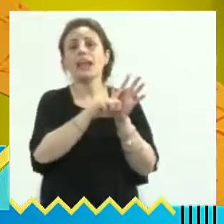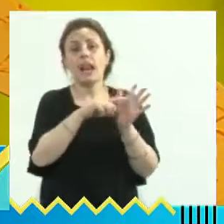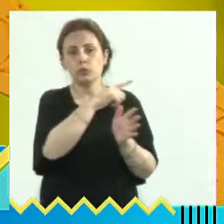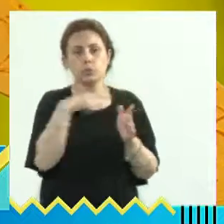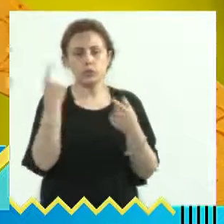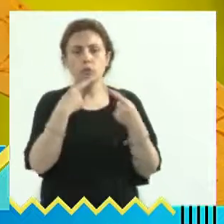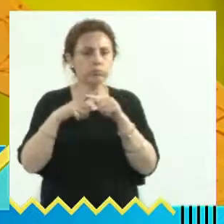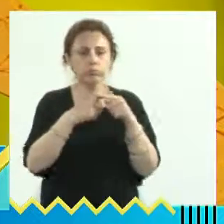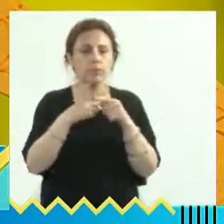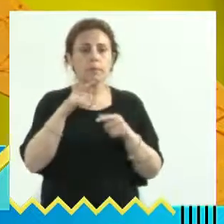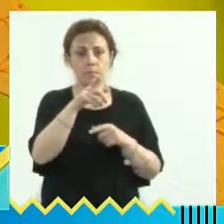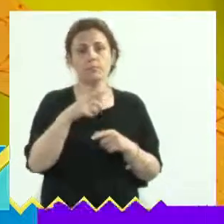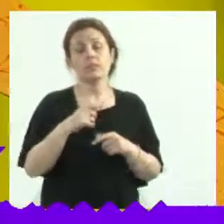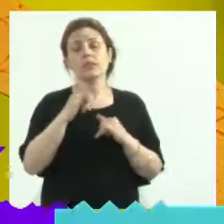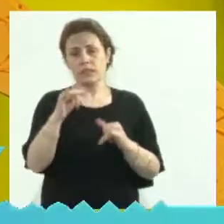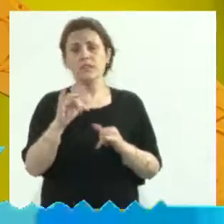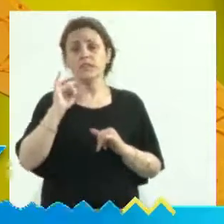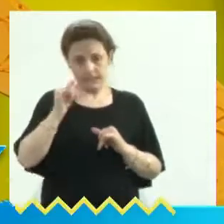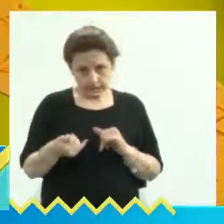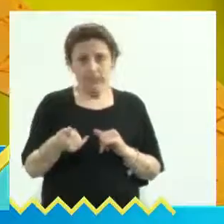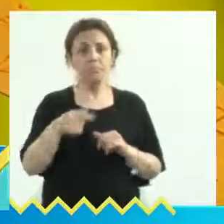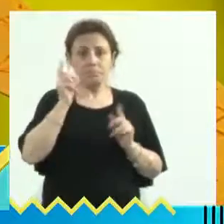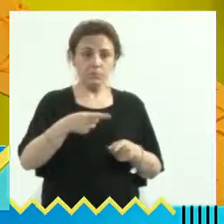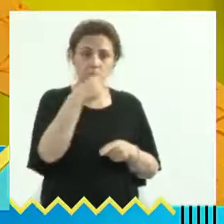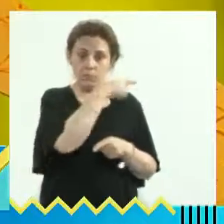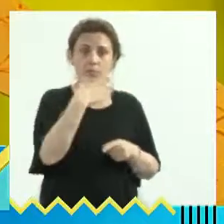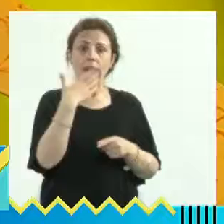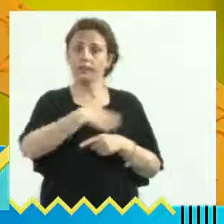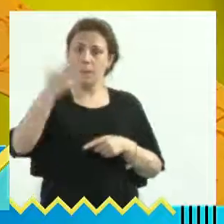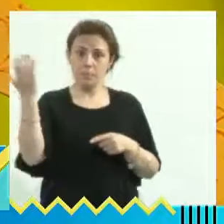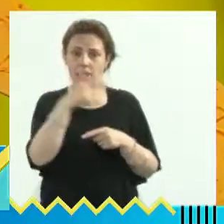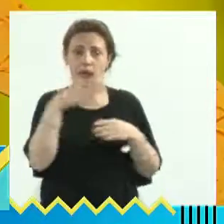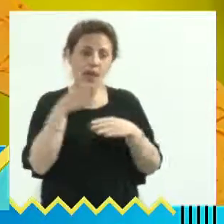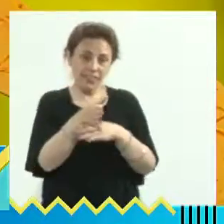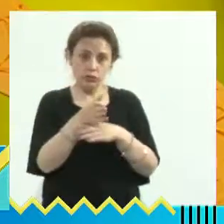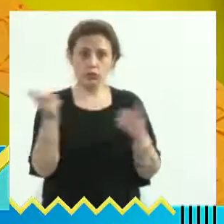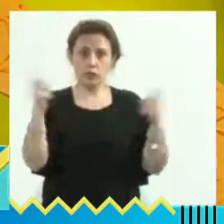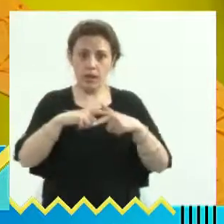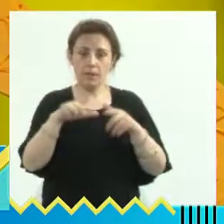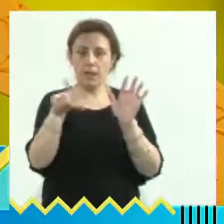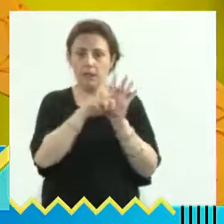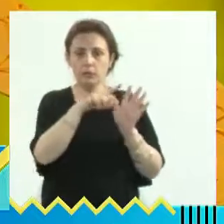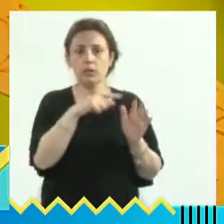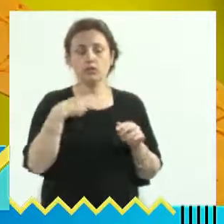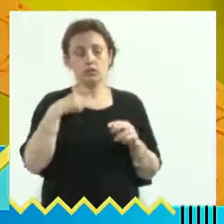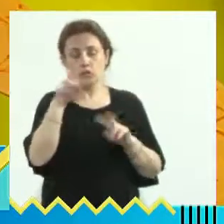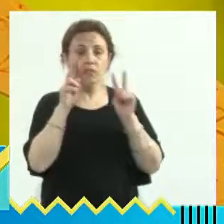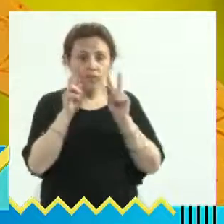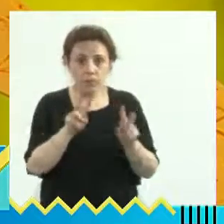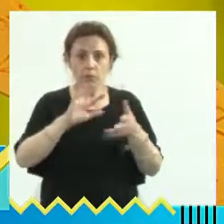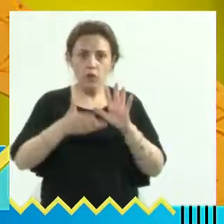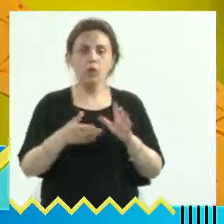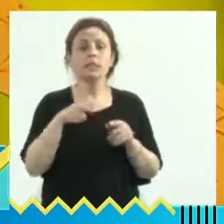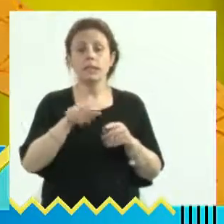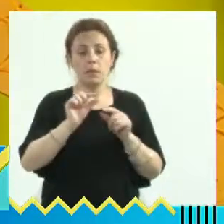mí las asambleas por la equidad han servido para discutir dentro de la legislatura, pero lo que es más importante, o por lo menos como lo vemos nosotros, es que lo que se